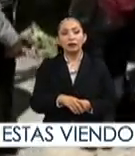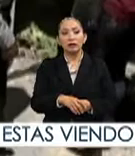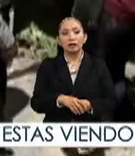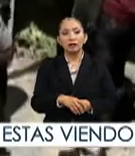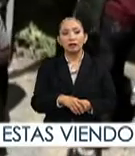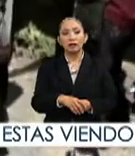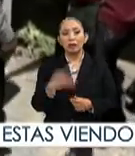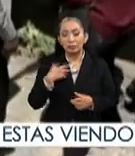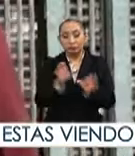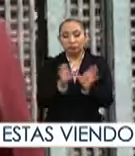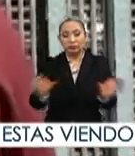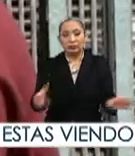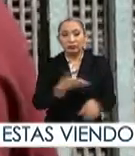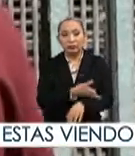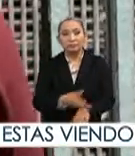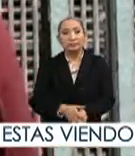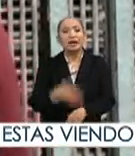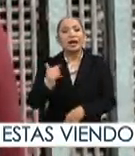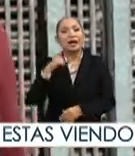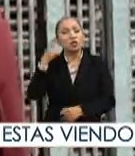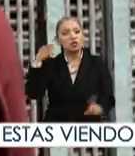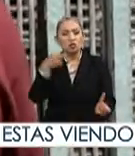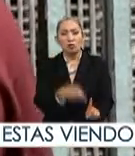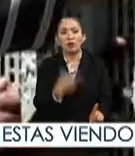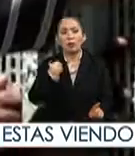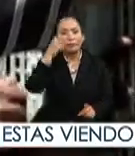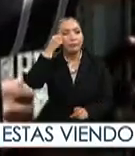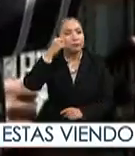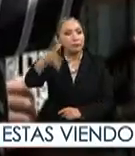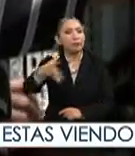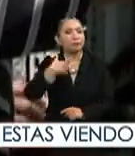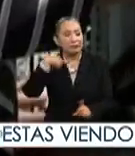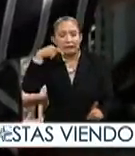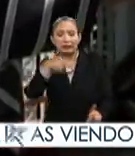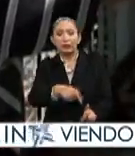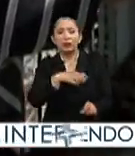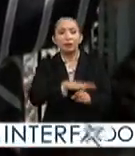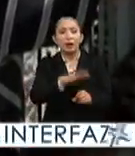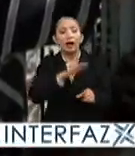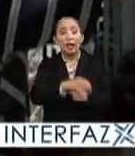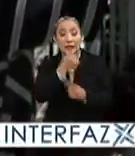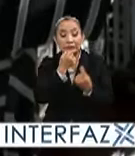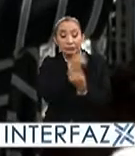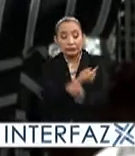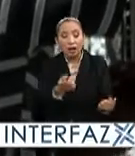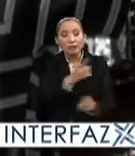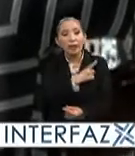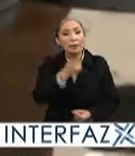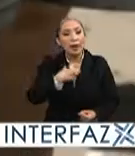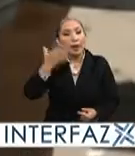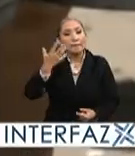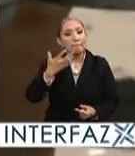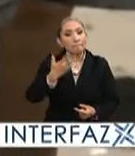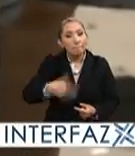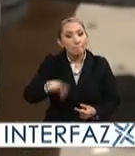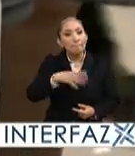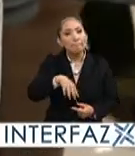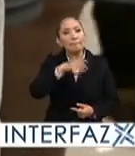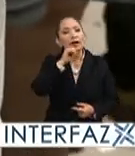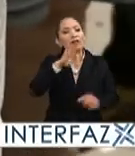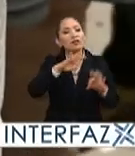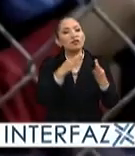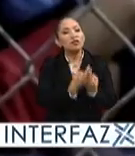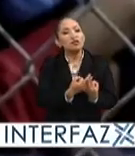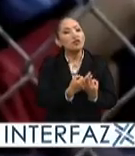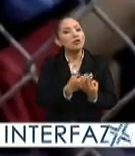desprender de su núcleo familiar. Hay un punto que se nos ha olvidado, es lo siguiente, que los niños deben de estar buscándose también la